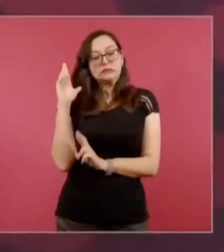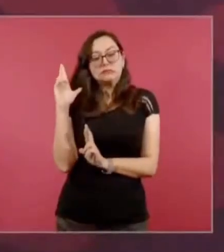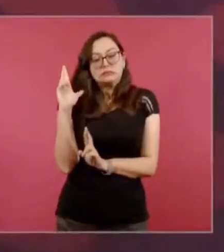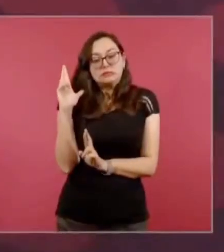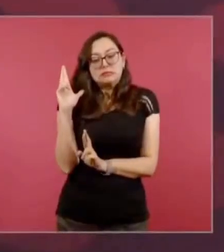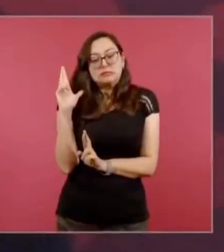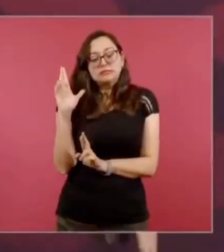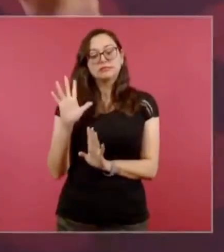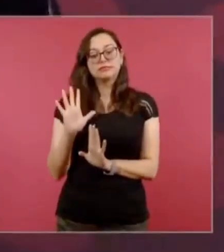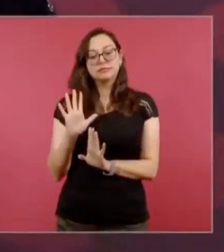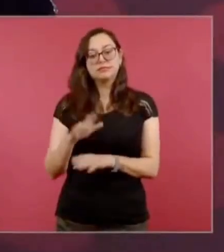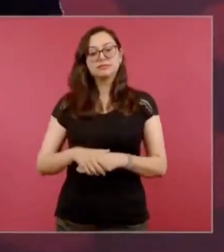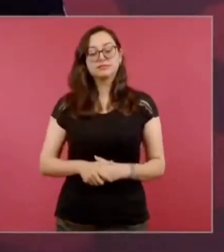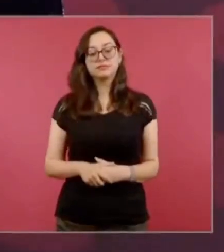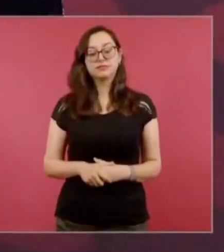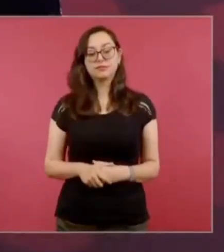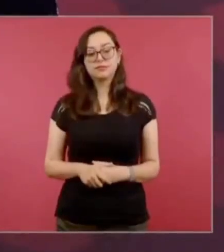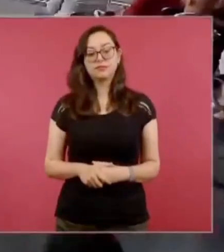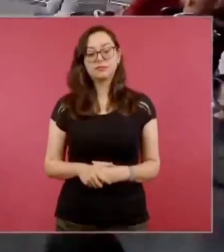pues